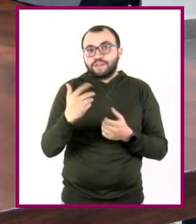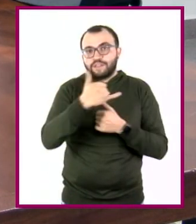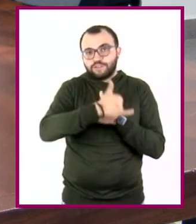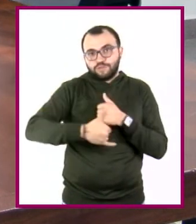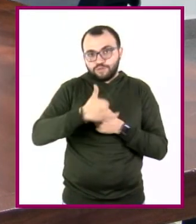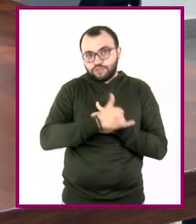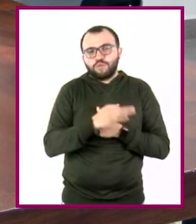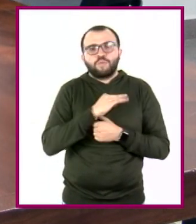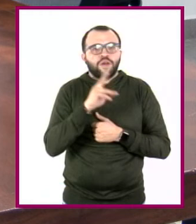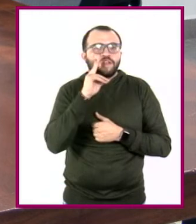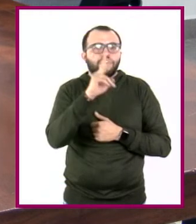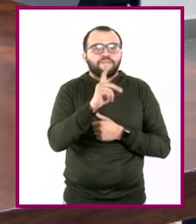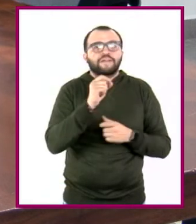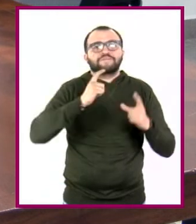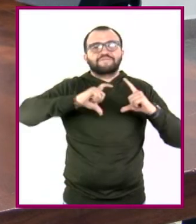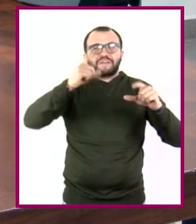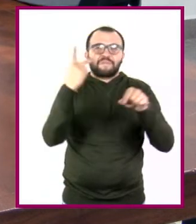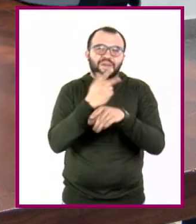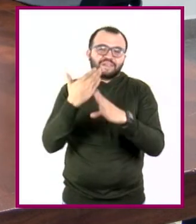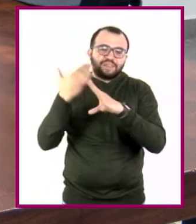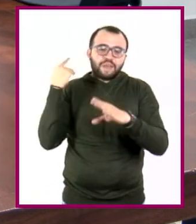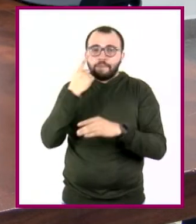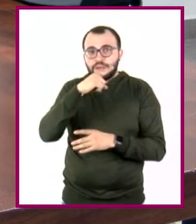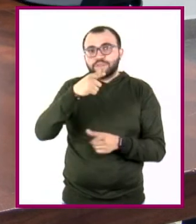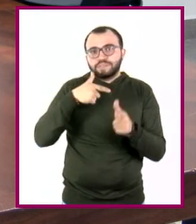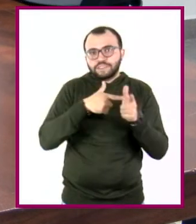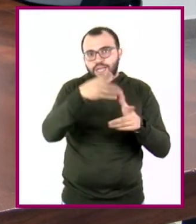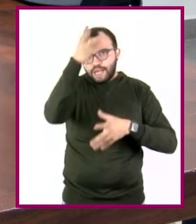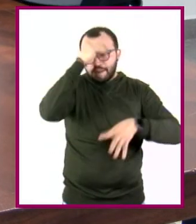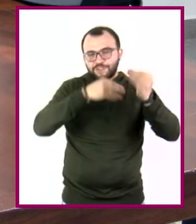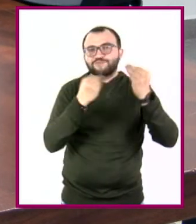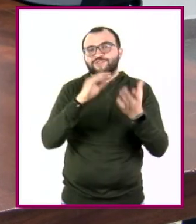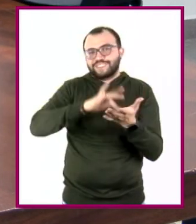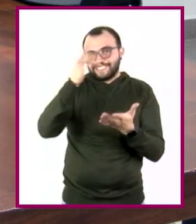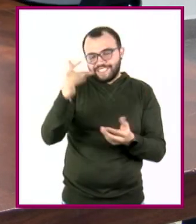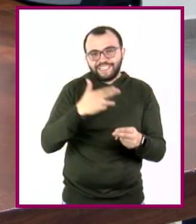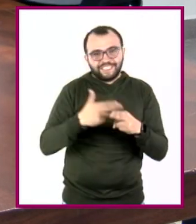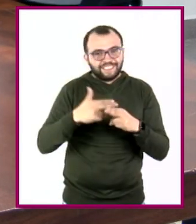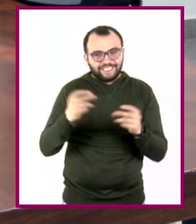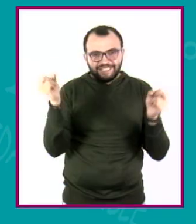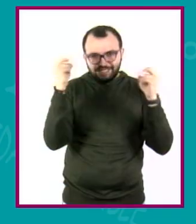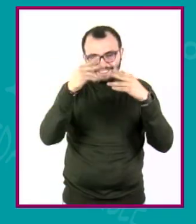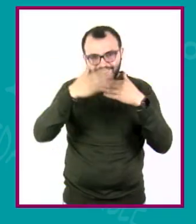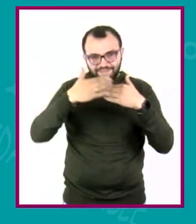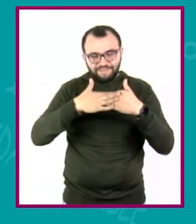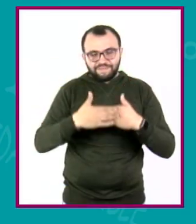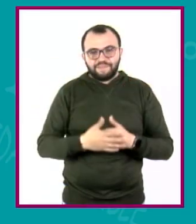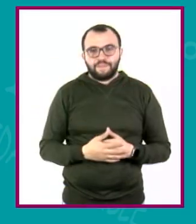donde puedes ver las emisiones pasadas para que sigas aprendiendo. Muchas gracias y hasta la próxima.